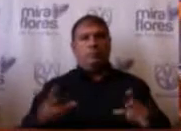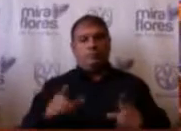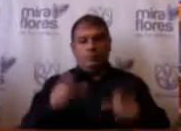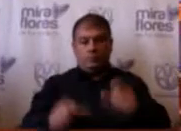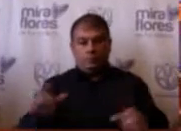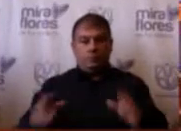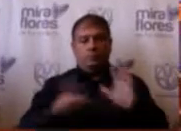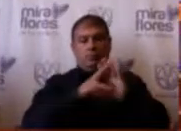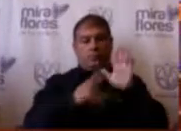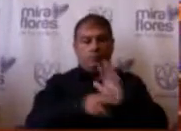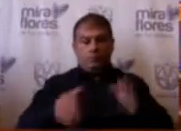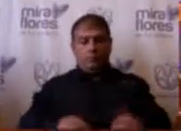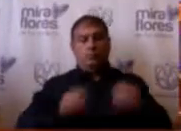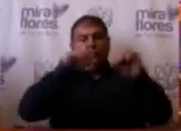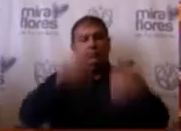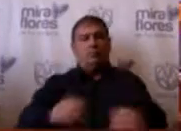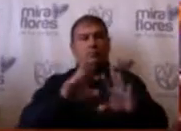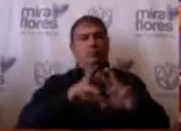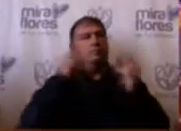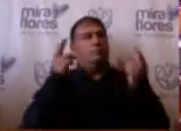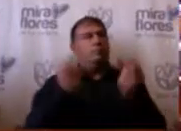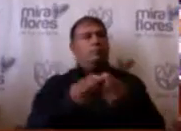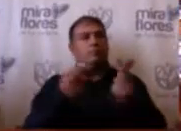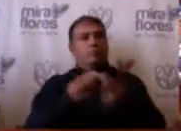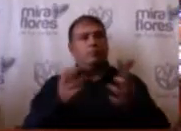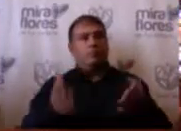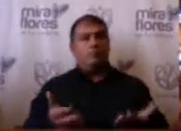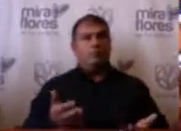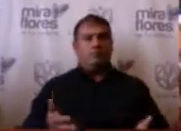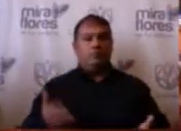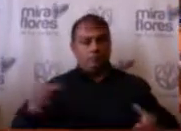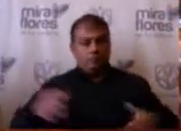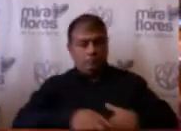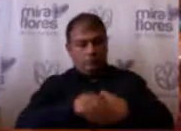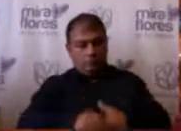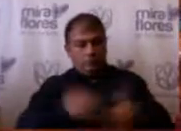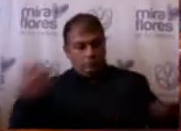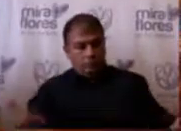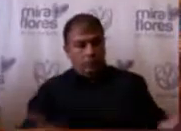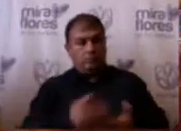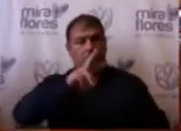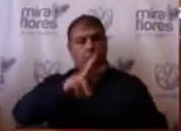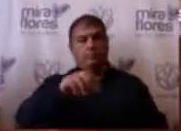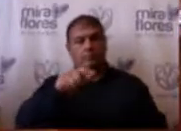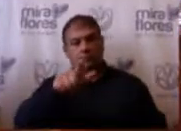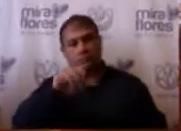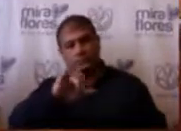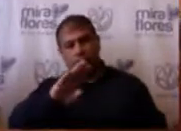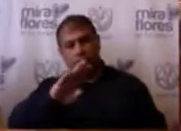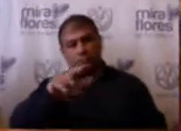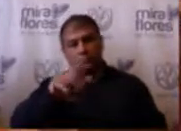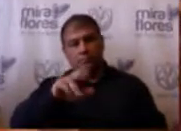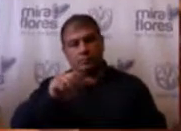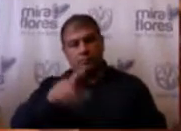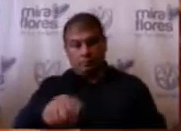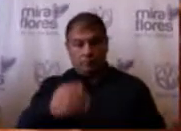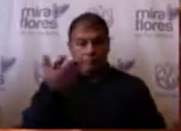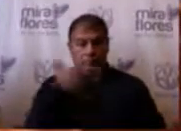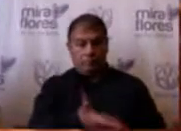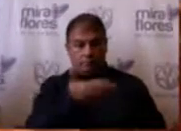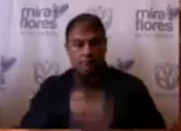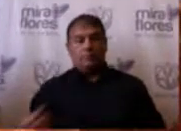reglamentario damos por instala la sesión saludamos la presencia de vale a barack que se encuentra en la sala ella